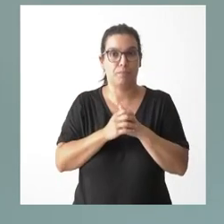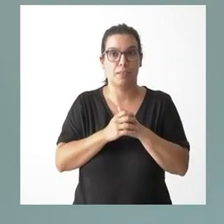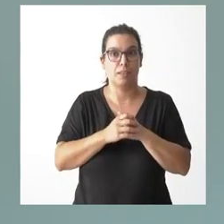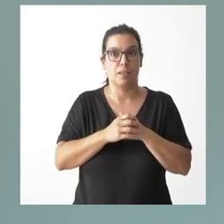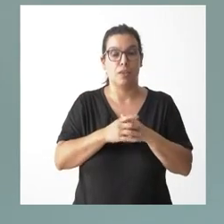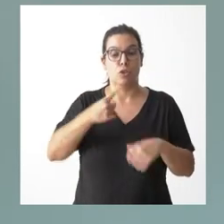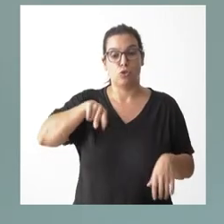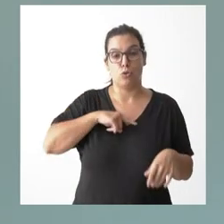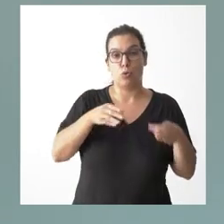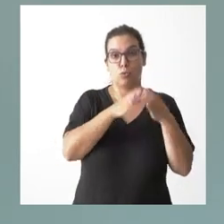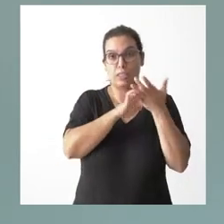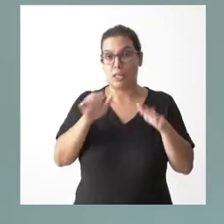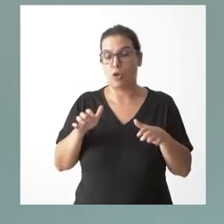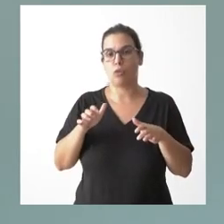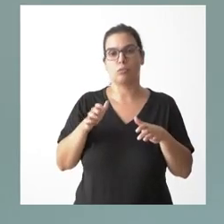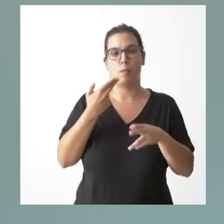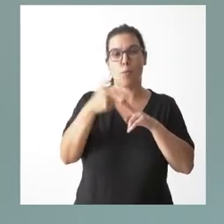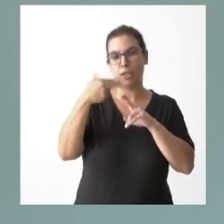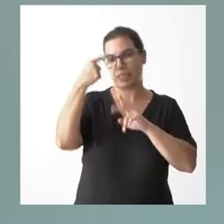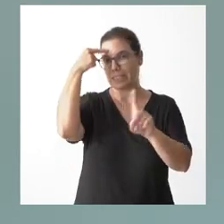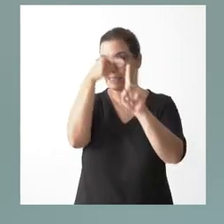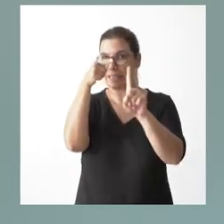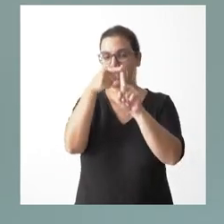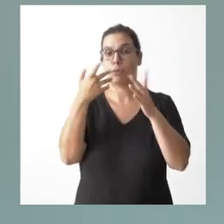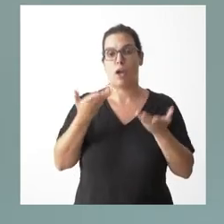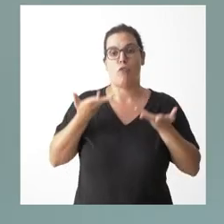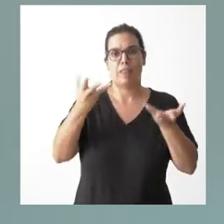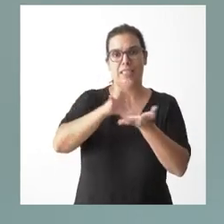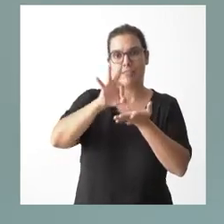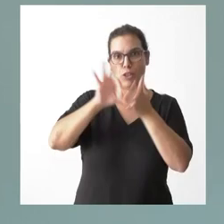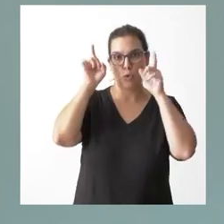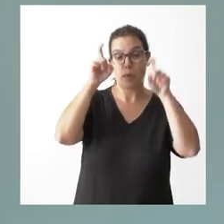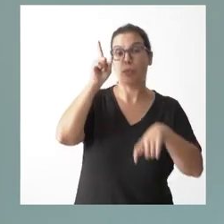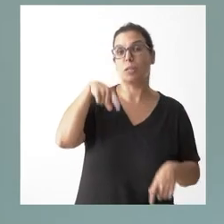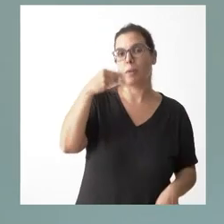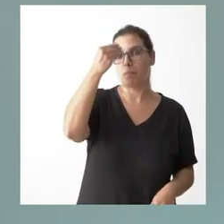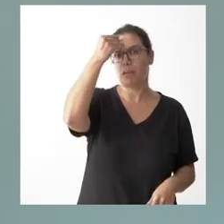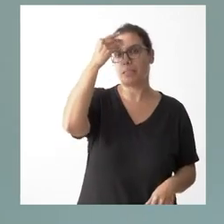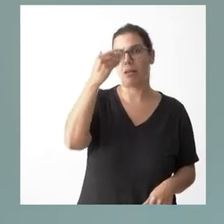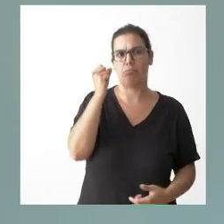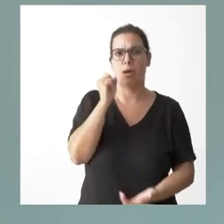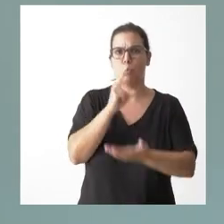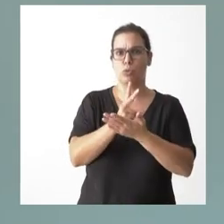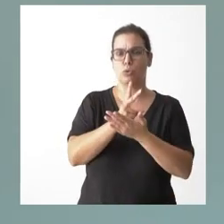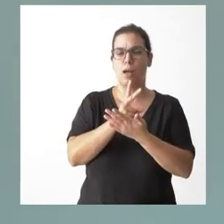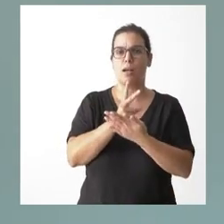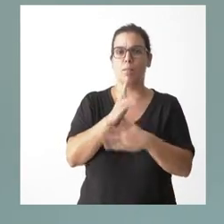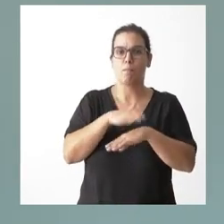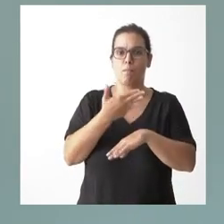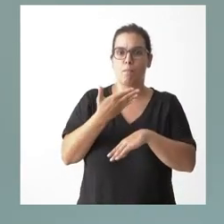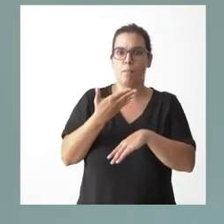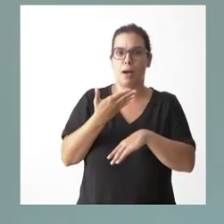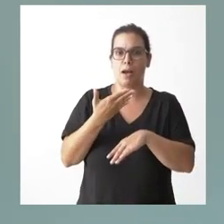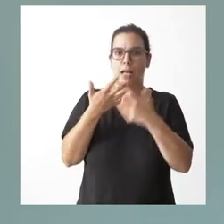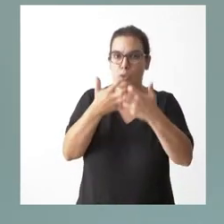tenemos en la Junta de Castilla y León y que para ello es el servicio educativo, es también tener en cuenta la apuesta que se hace por